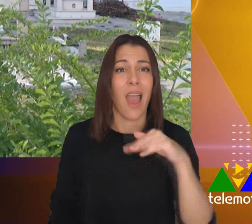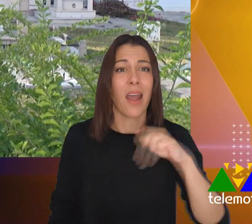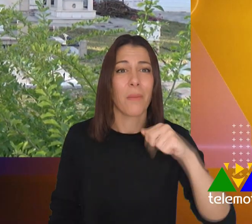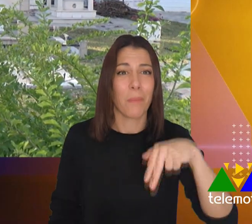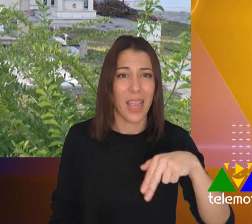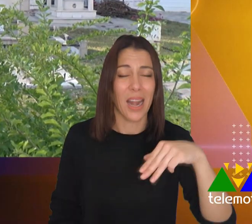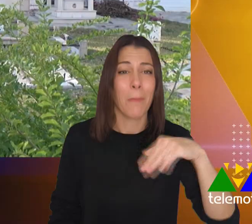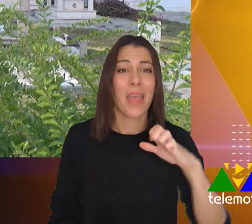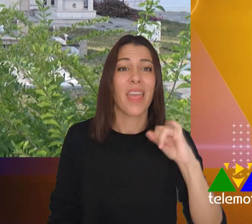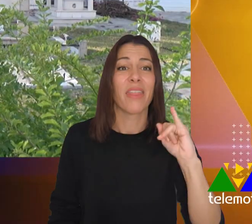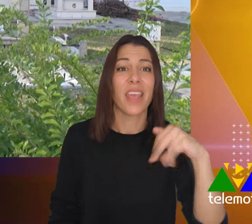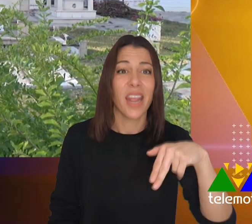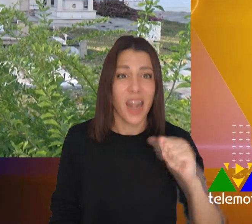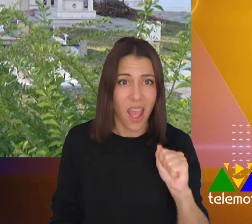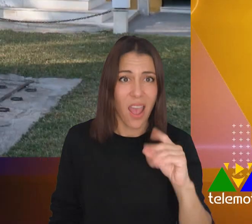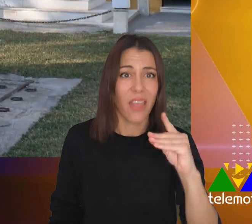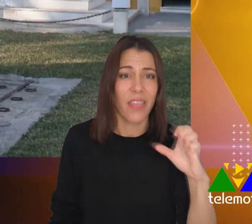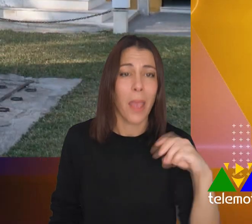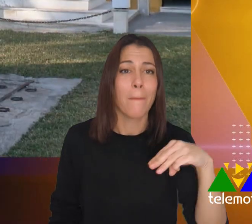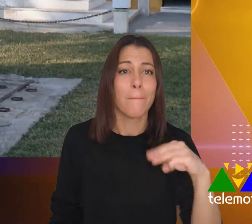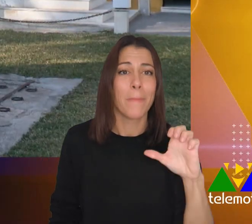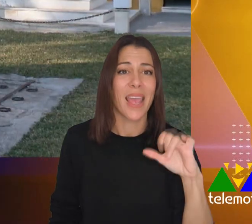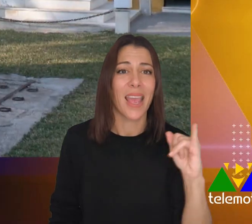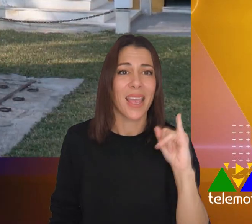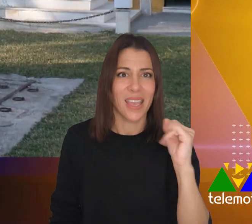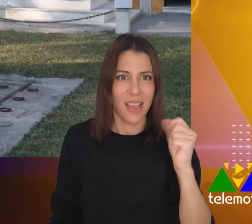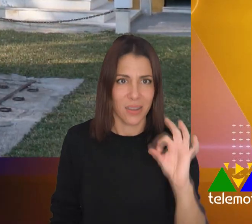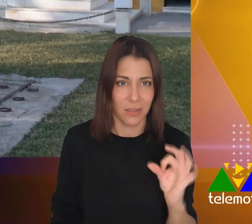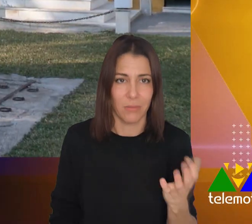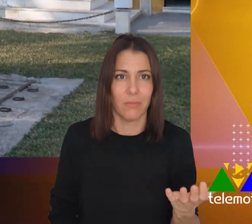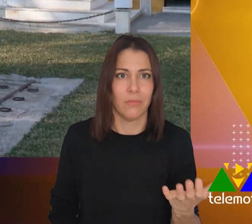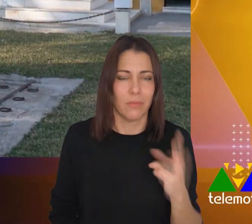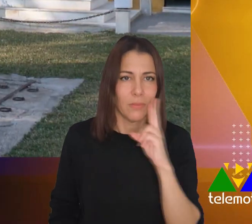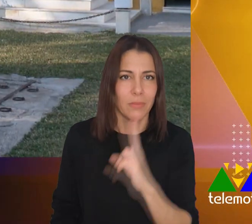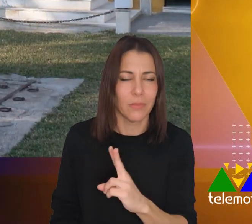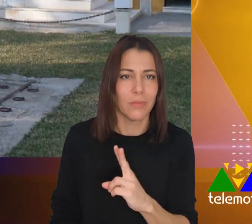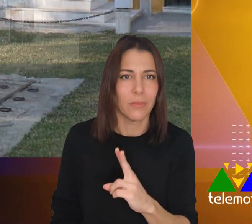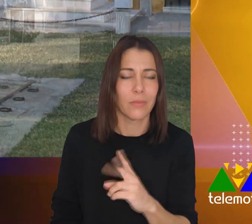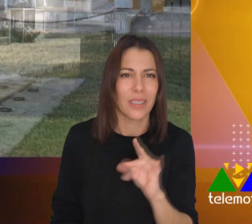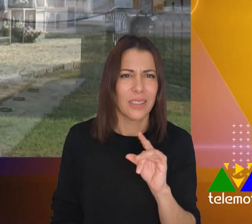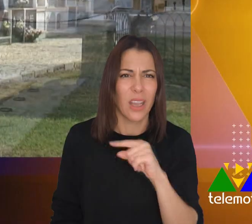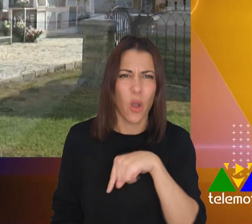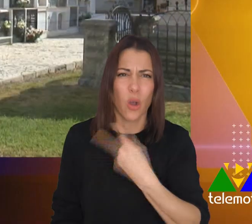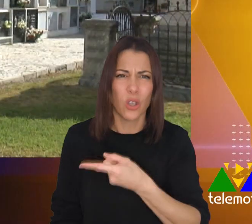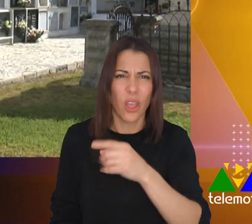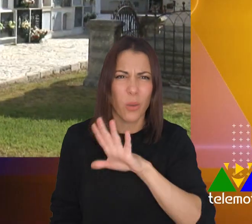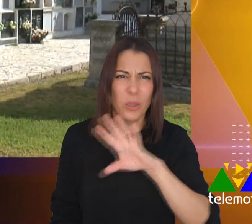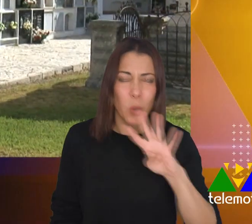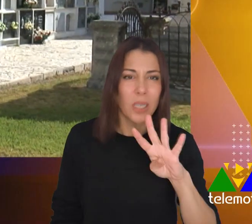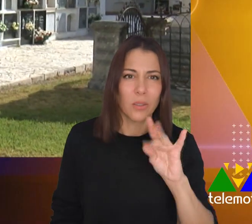en Medina de Mejía, pero que no se había enterrado. Gaspar Esteva 854. Moreu,